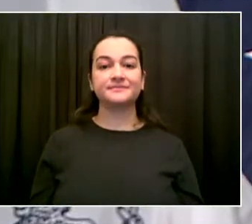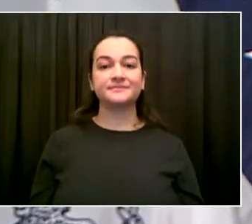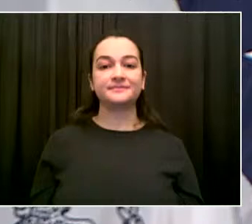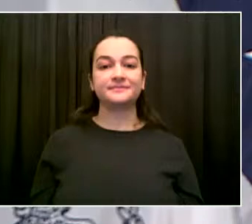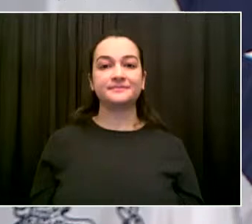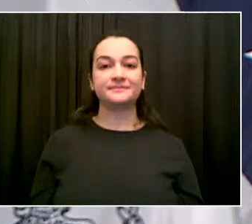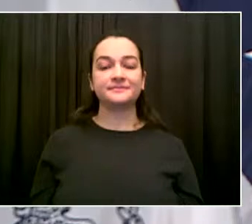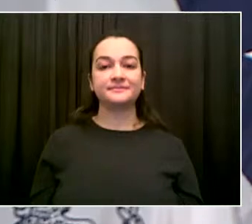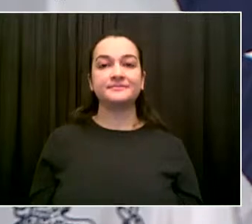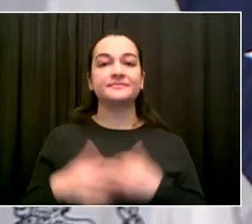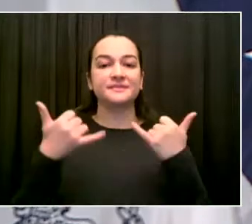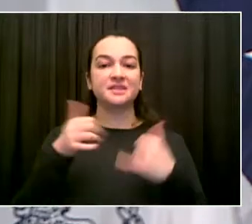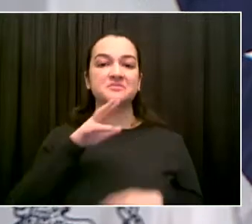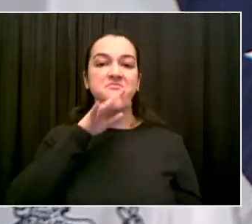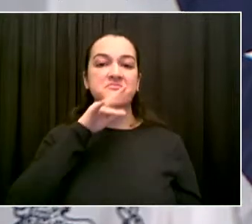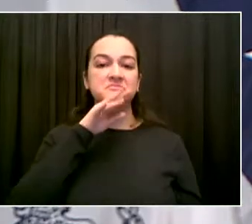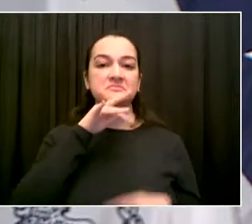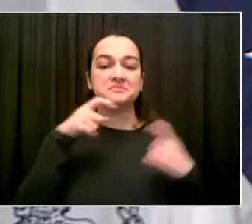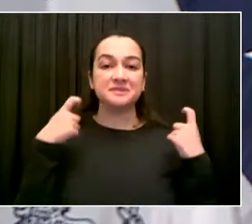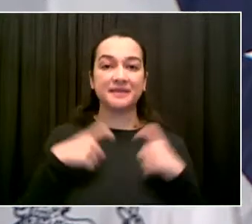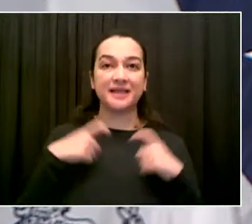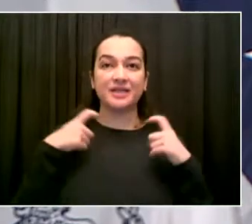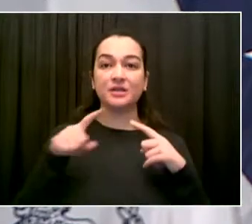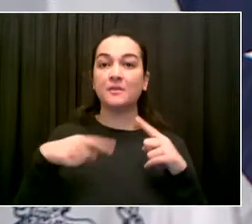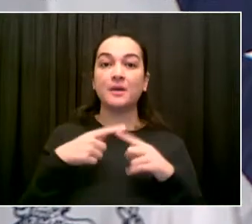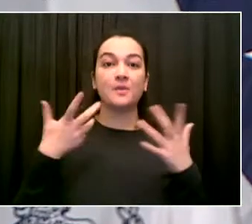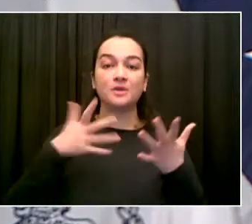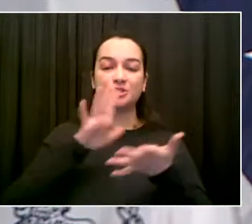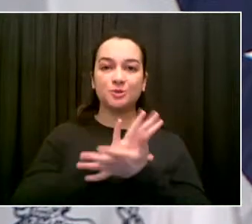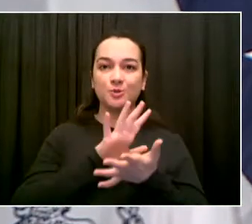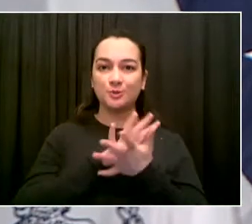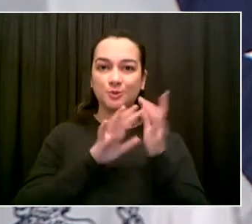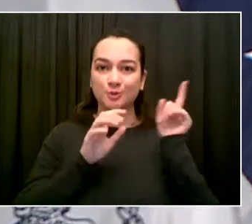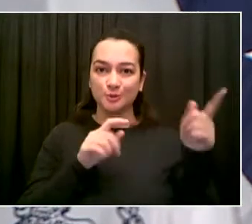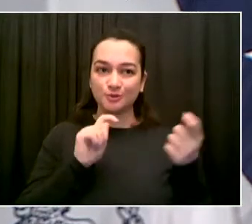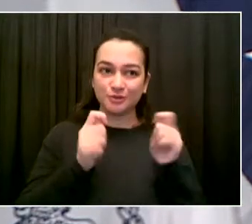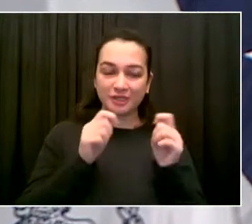the new rules related to schools being open.